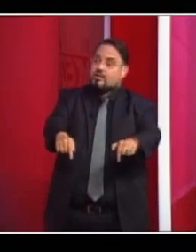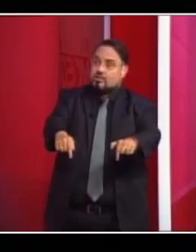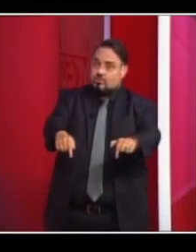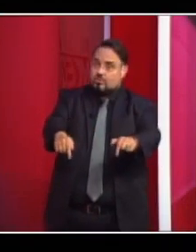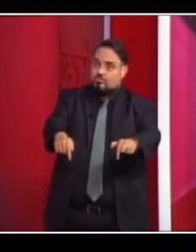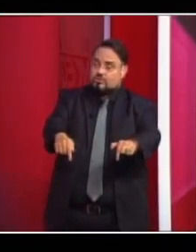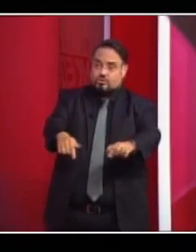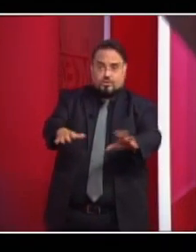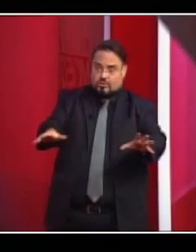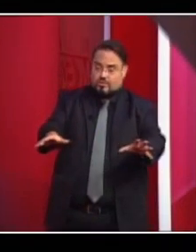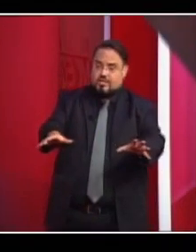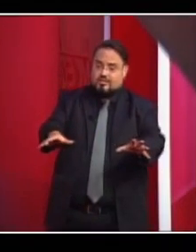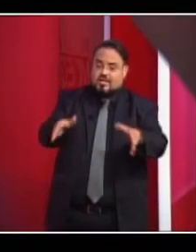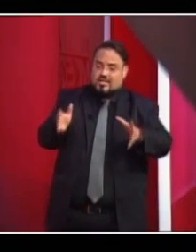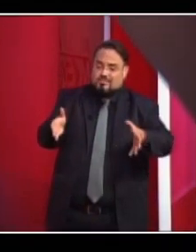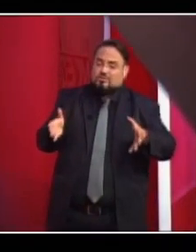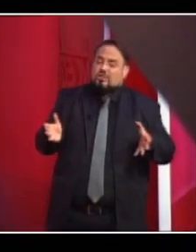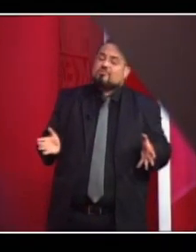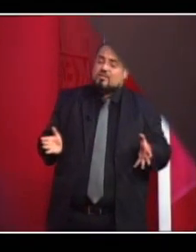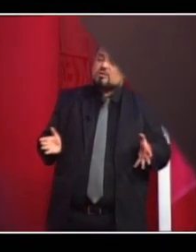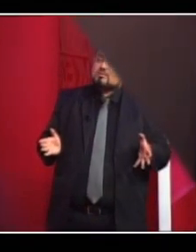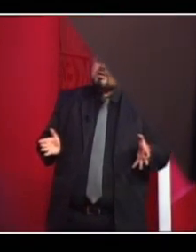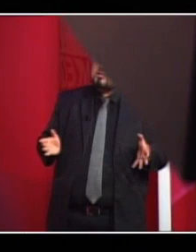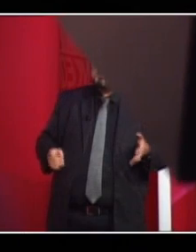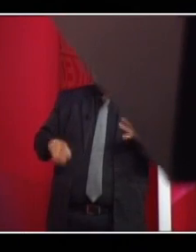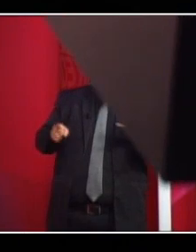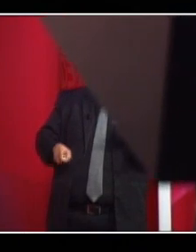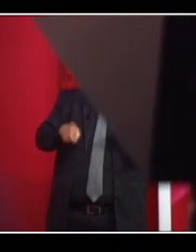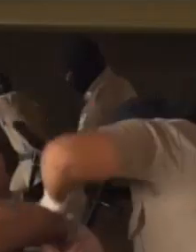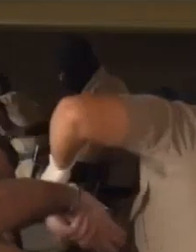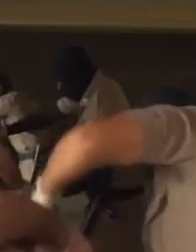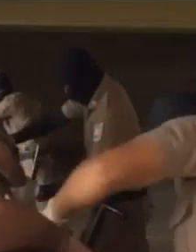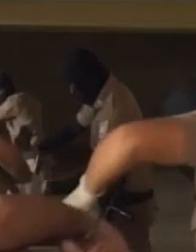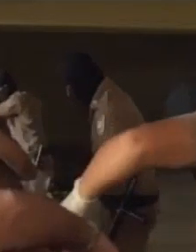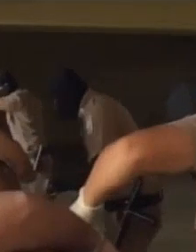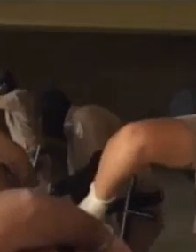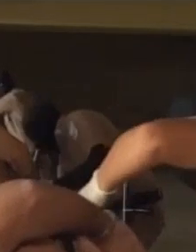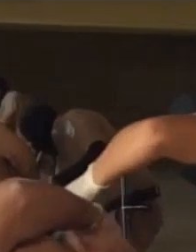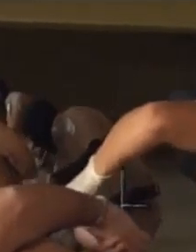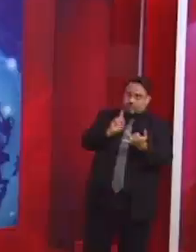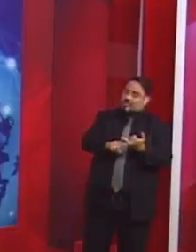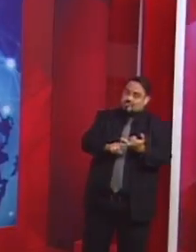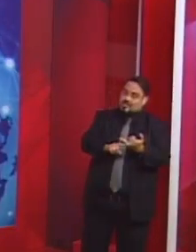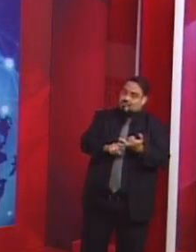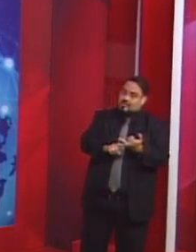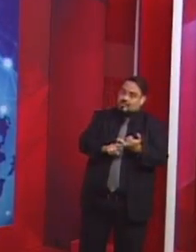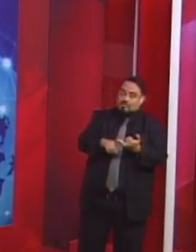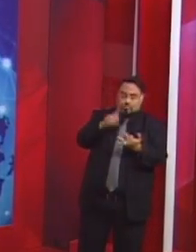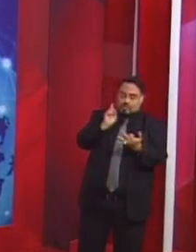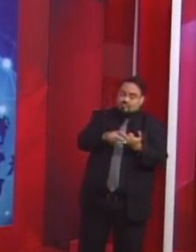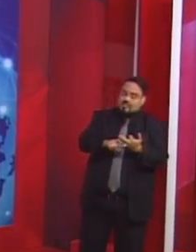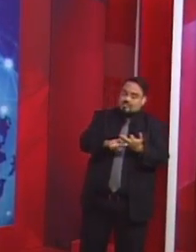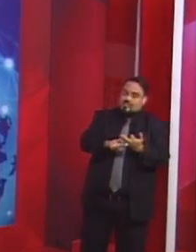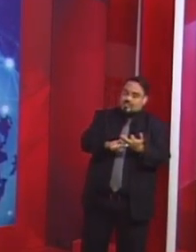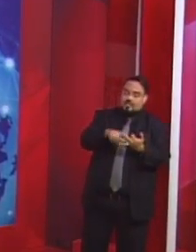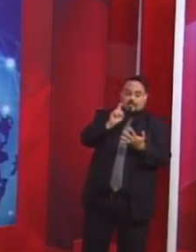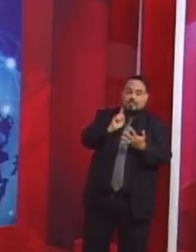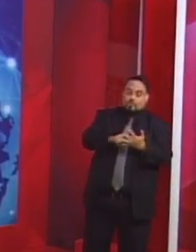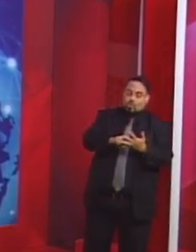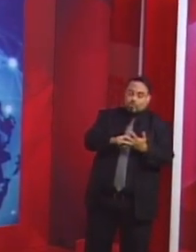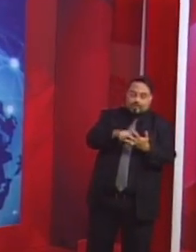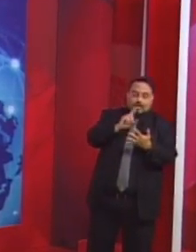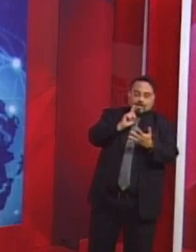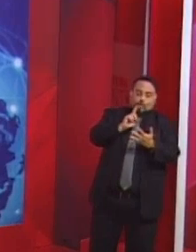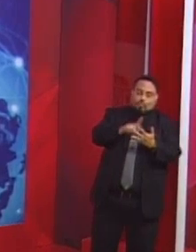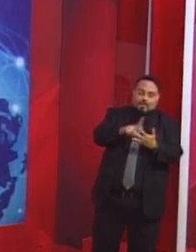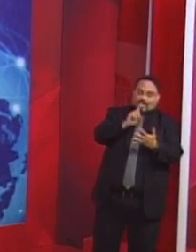nos tiene como lo hemos dicho de rodilla y estoy refiriendo a las maras porque porque las maras extorsionan porque las maras matan porque las maras delinque